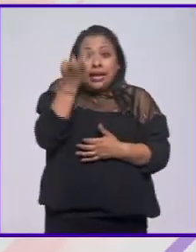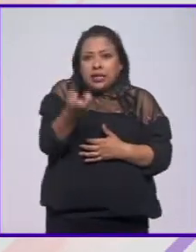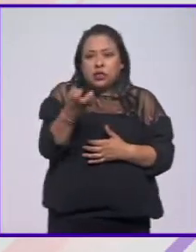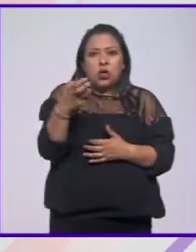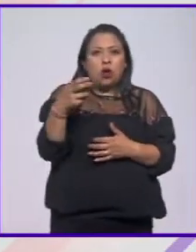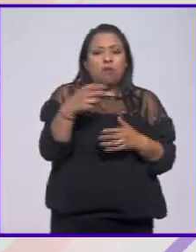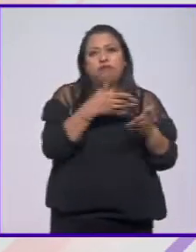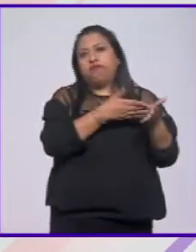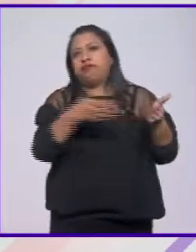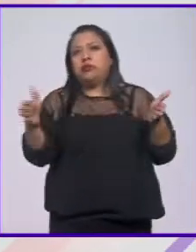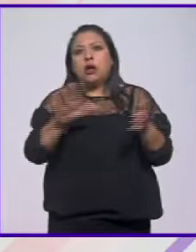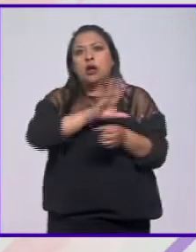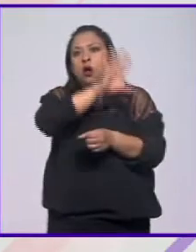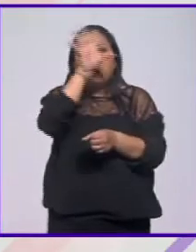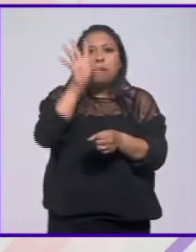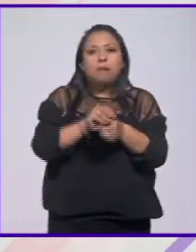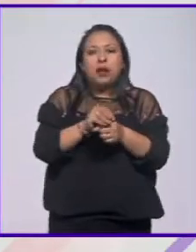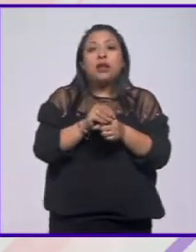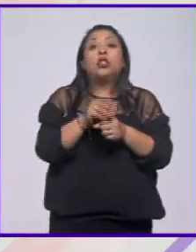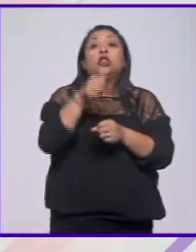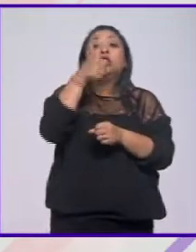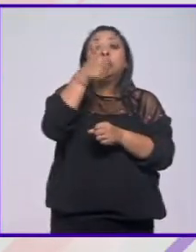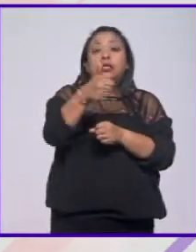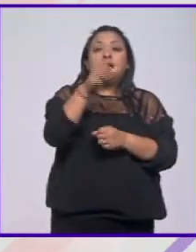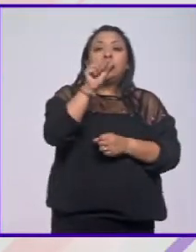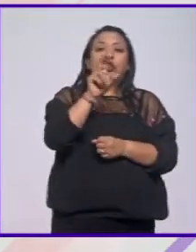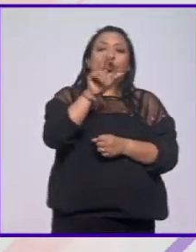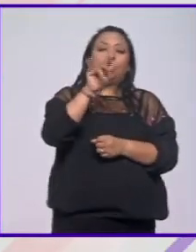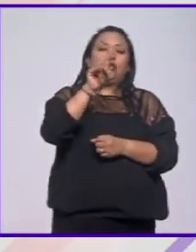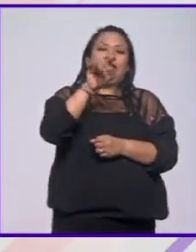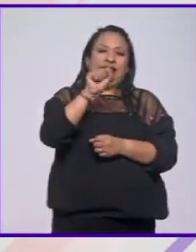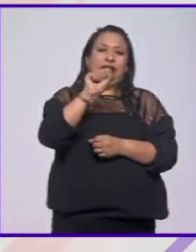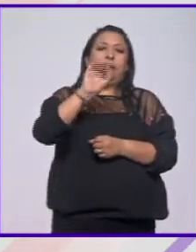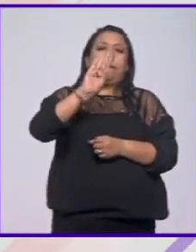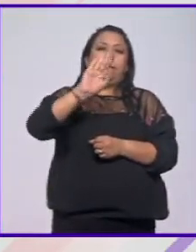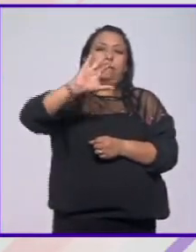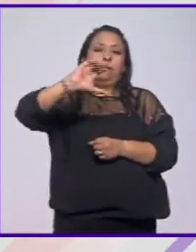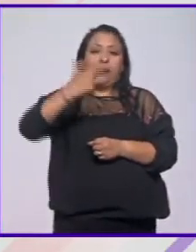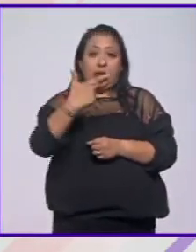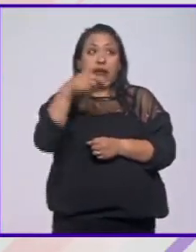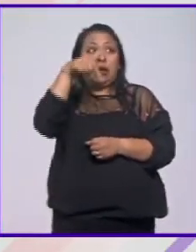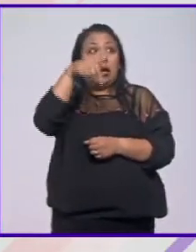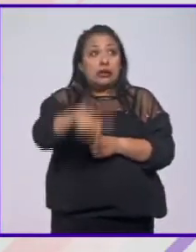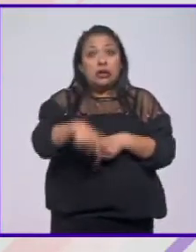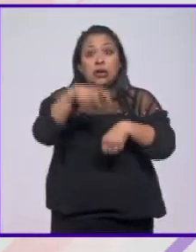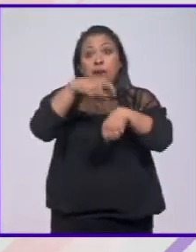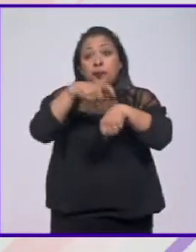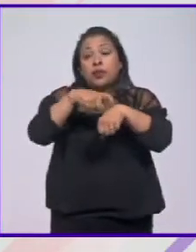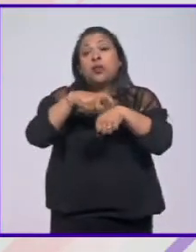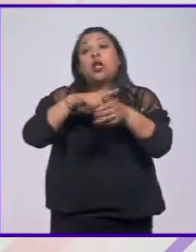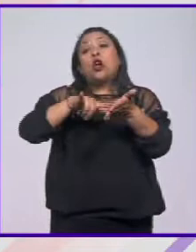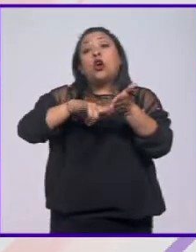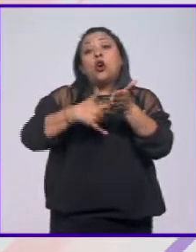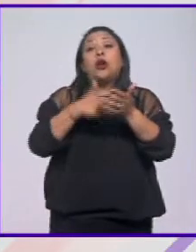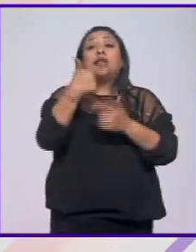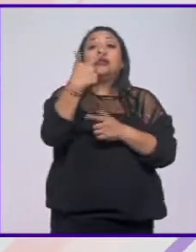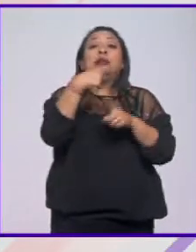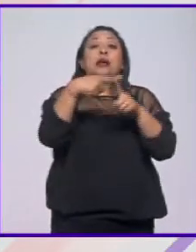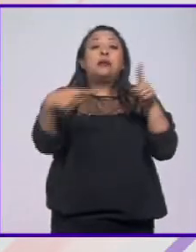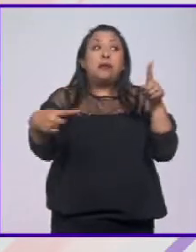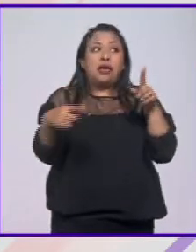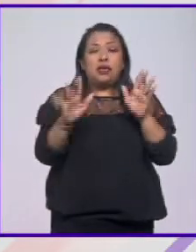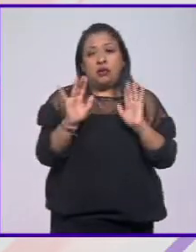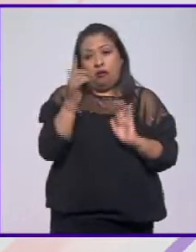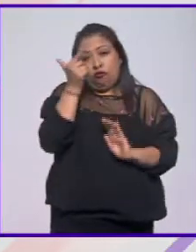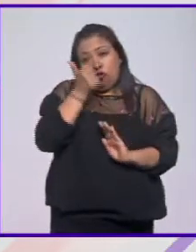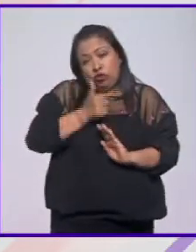un jalón todas estas 6 suites de Johann Sebastian Bach. Aquí el concierto está programado a las 7:30 de la